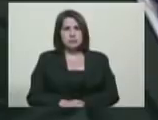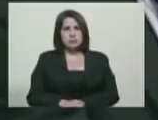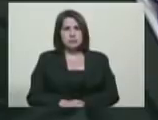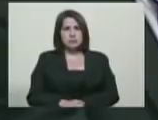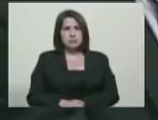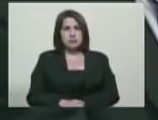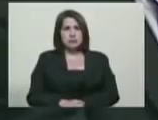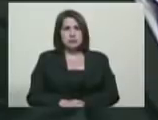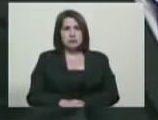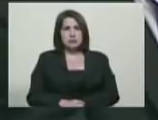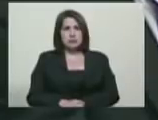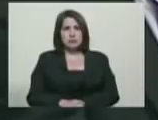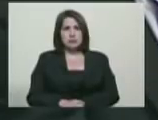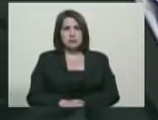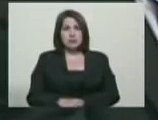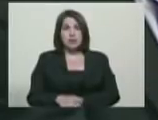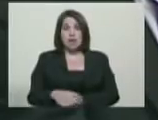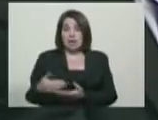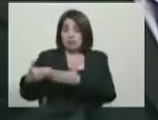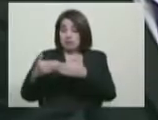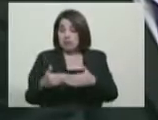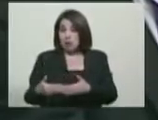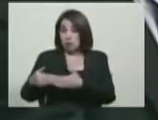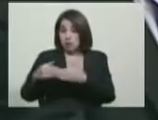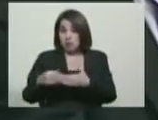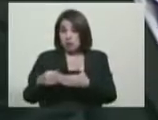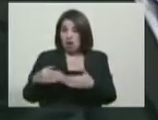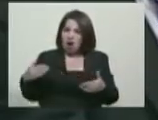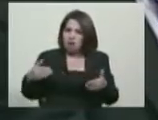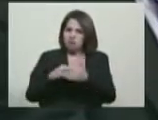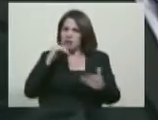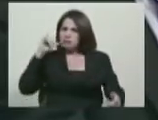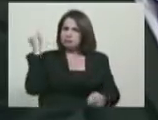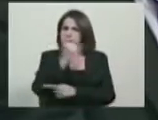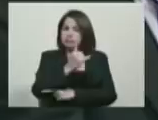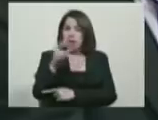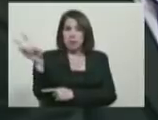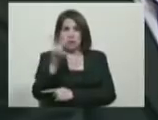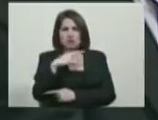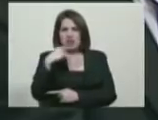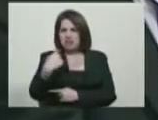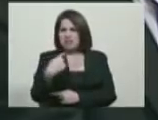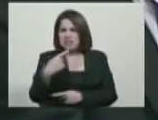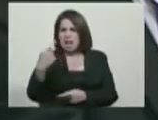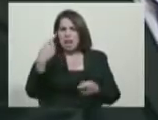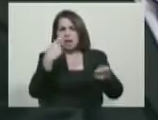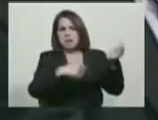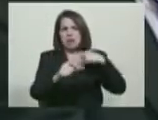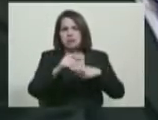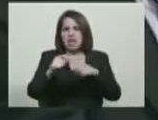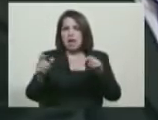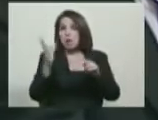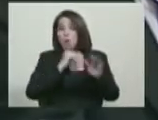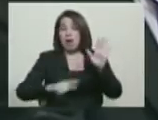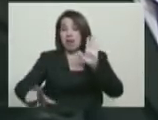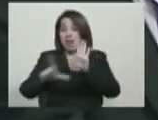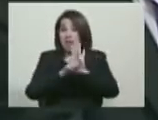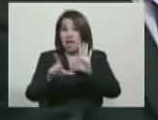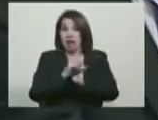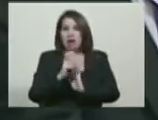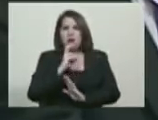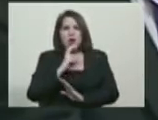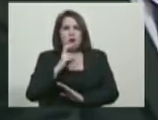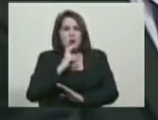Recientemente Estados Unidos acusó a Venezuela de exportar ilegalmente oro a Turquía con la finalidad de hacerlo llegar a Irán. Respecto a